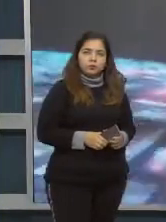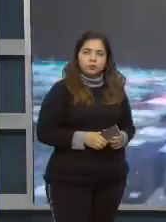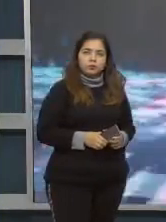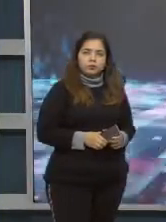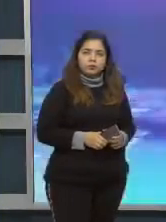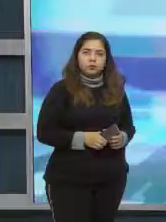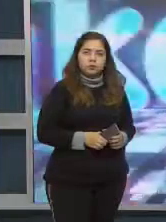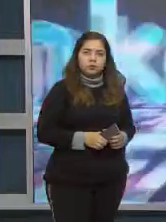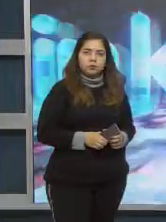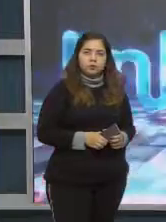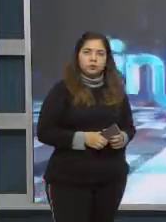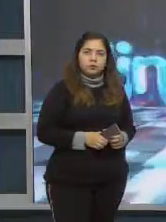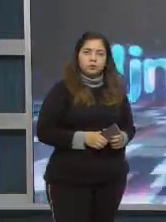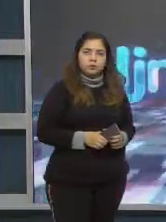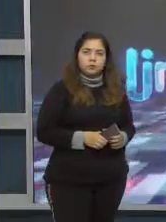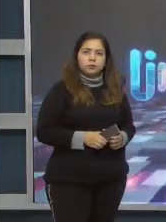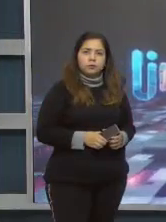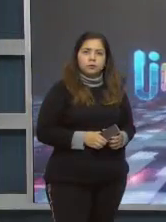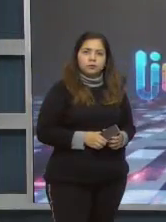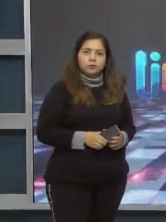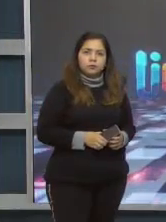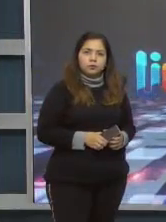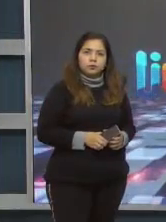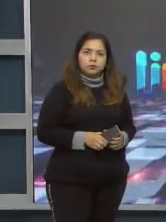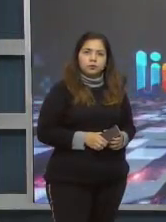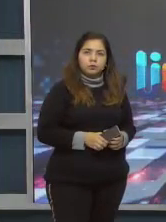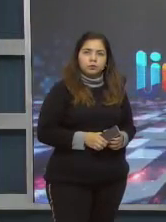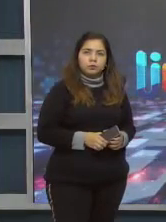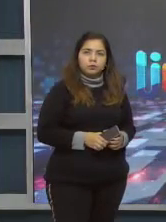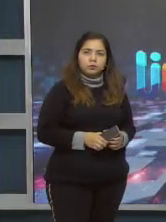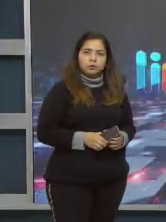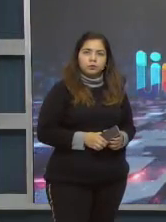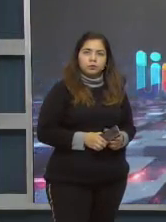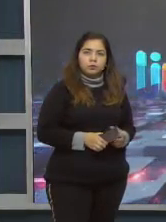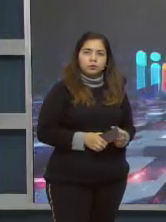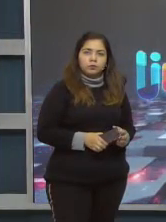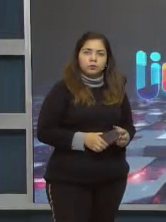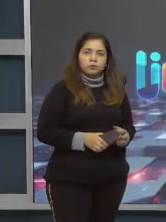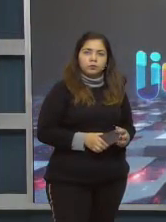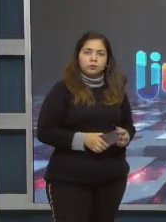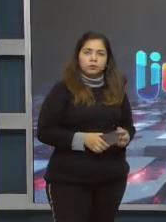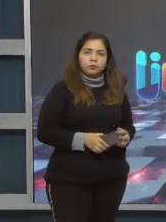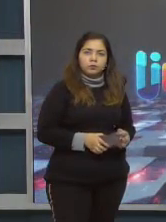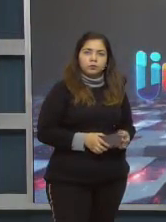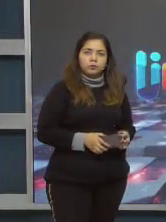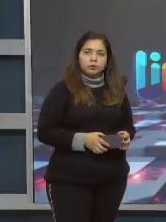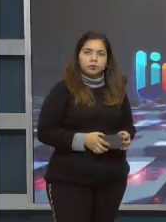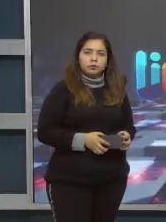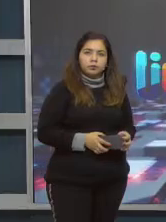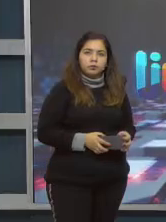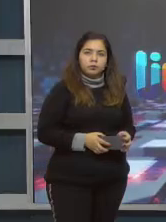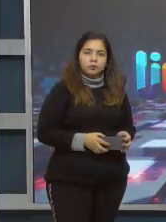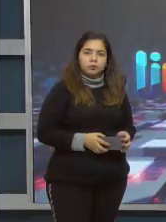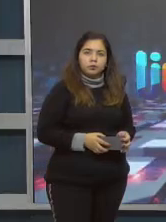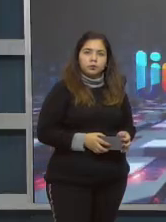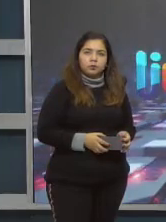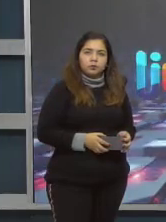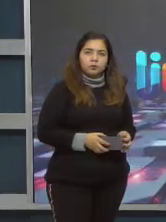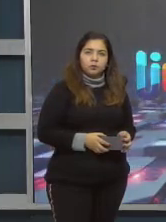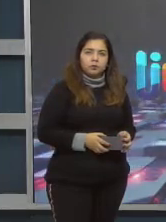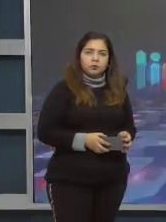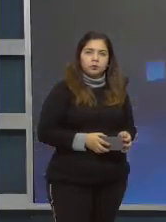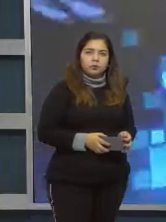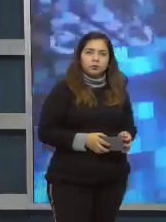en eso es en lo que se está trabajando, para establecer el formato más acabado, el más preciso para la